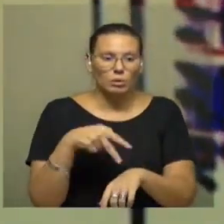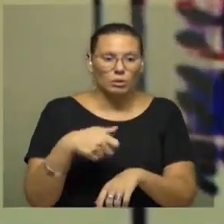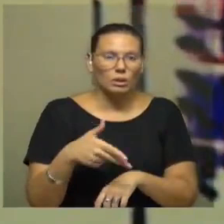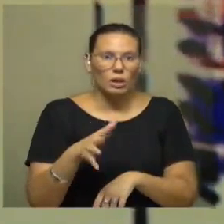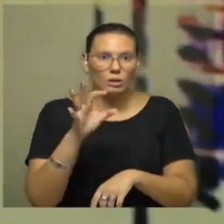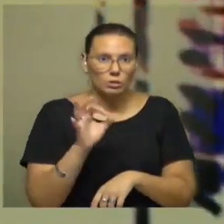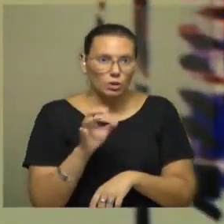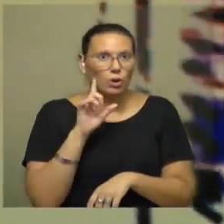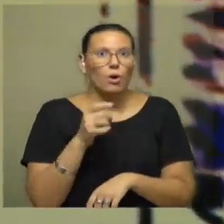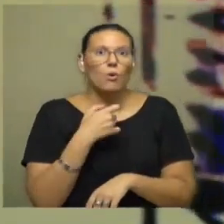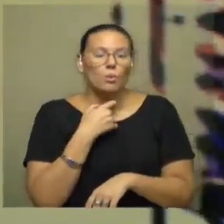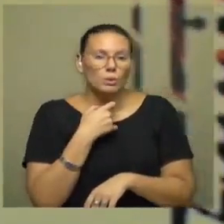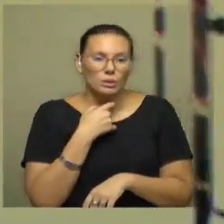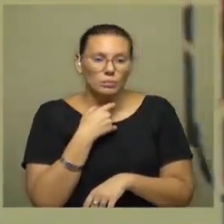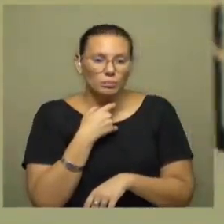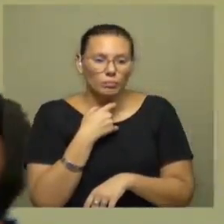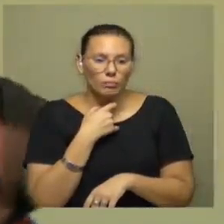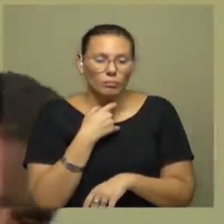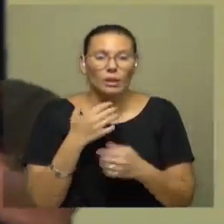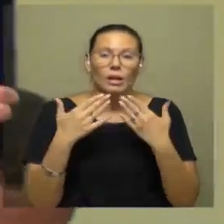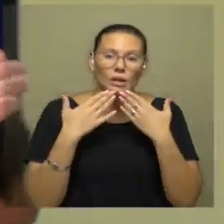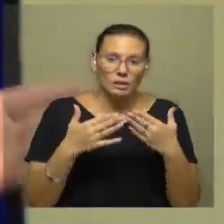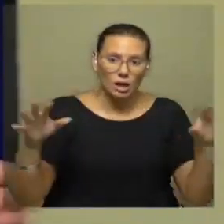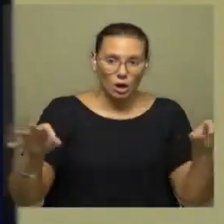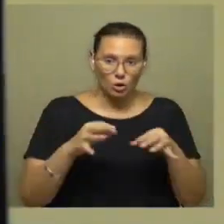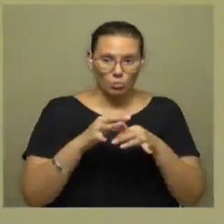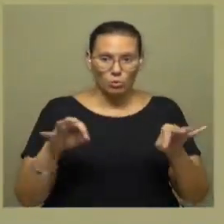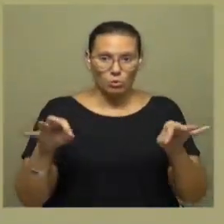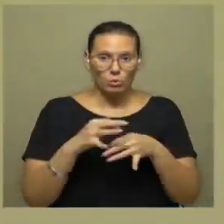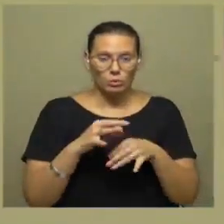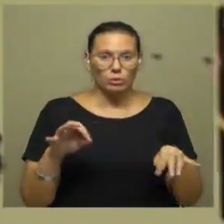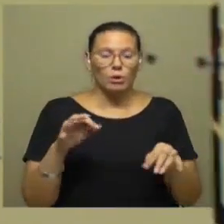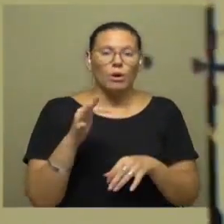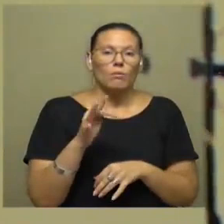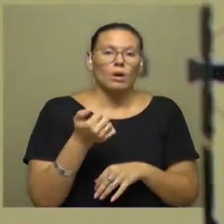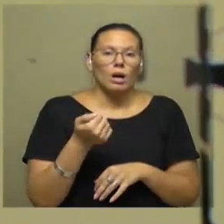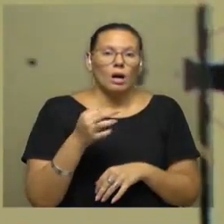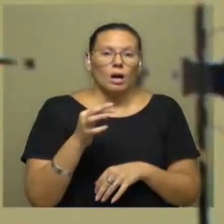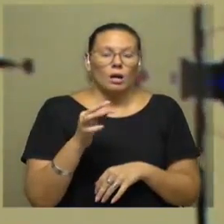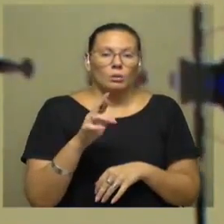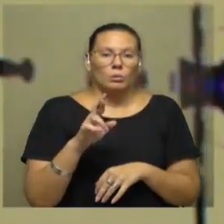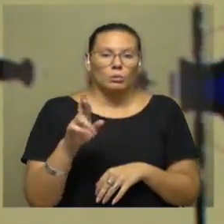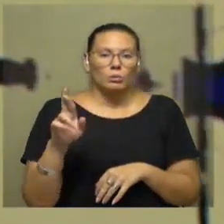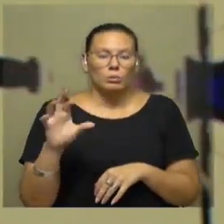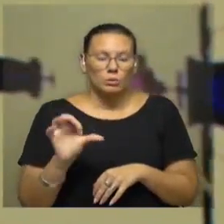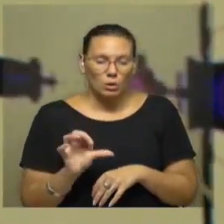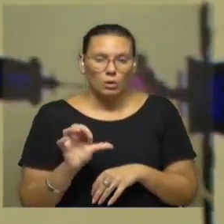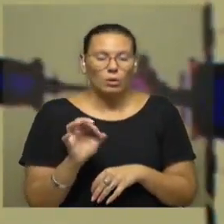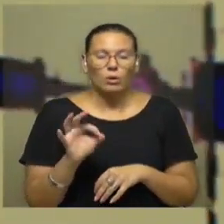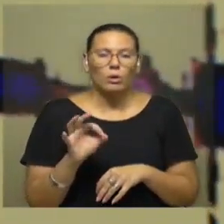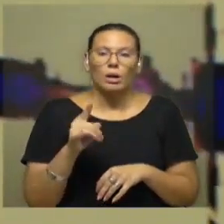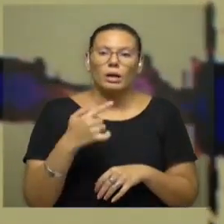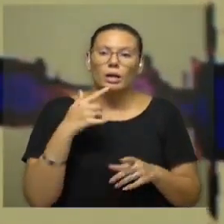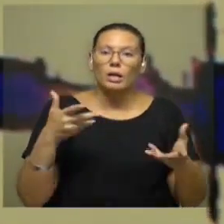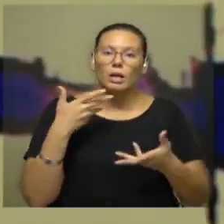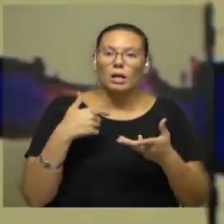Y bueno, agradecer a los músicos que colaboraron, Hugo Fattoruso, que tocan Balada para un Loco y en Cantor de la